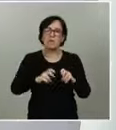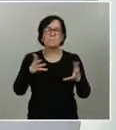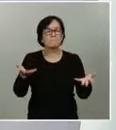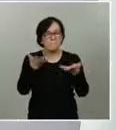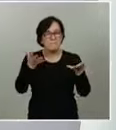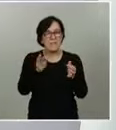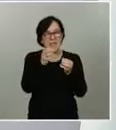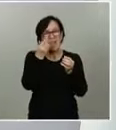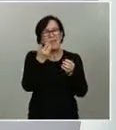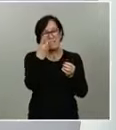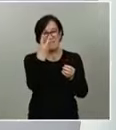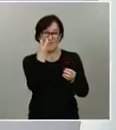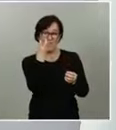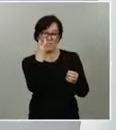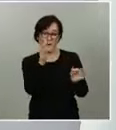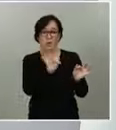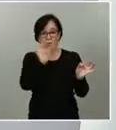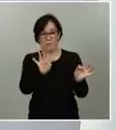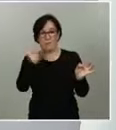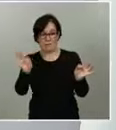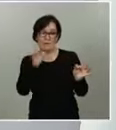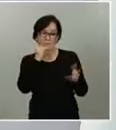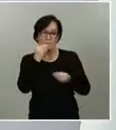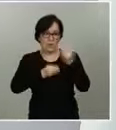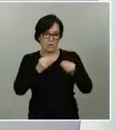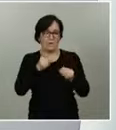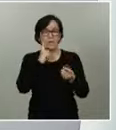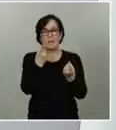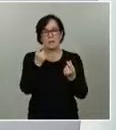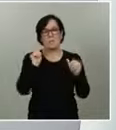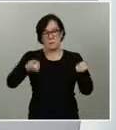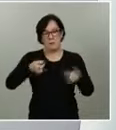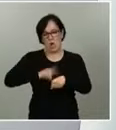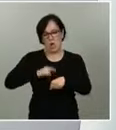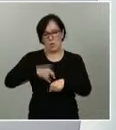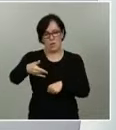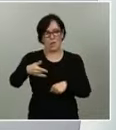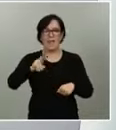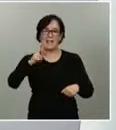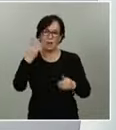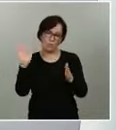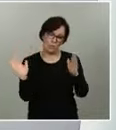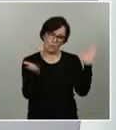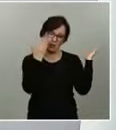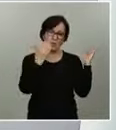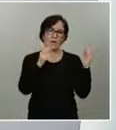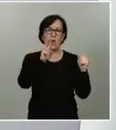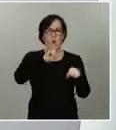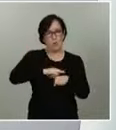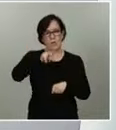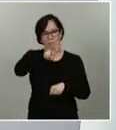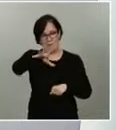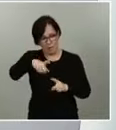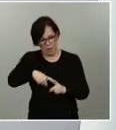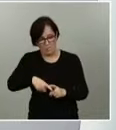rondas que todavía quedan por realizar y que van a empezar el lunes próximo. La segunda oleada va a empezar el lunes 25 de mayo. Si les parece, podemos